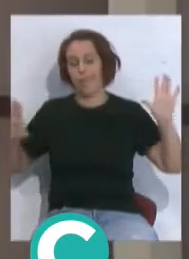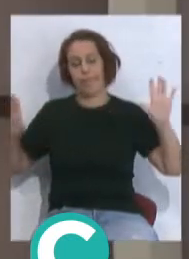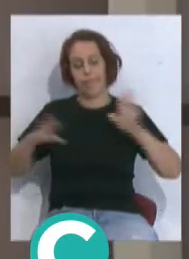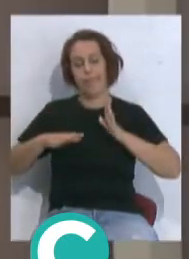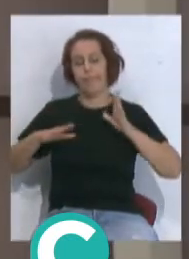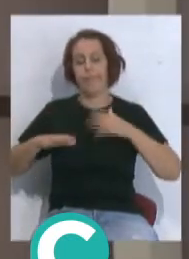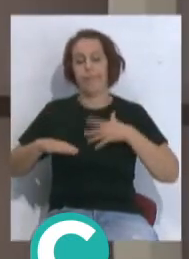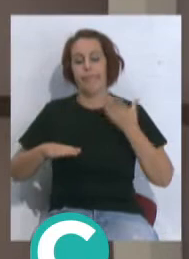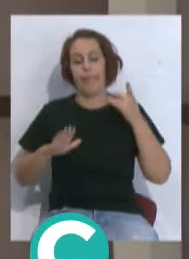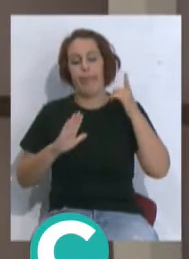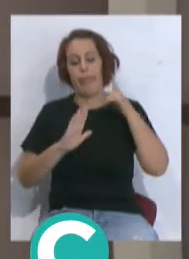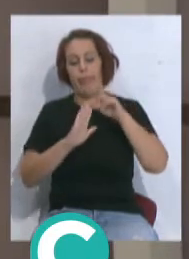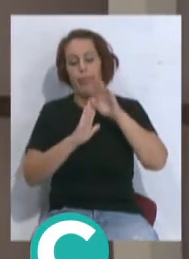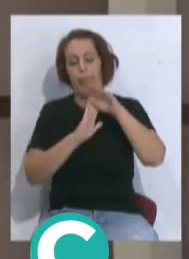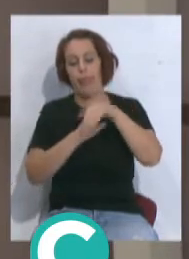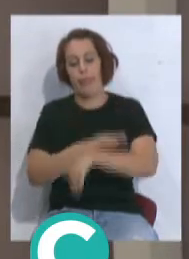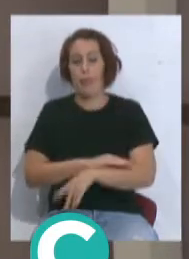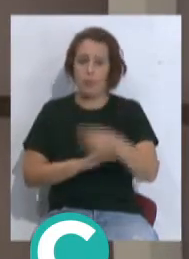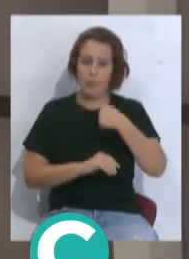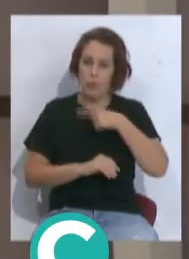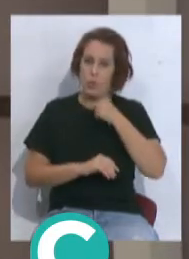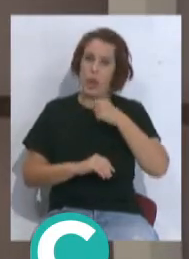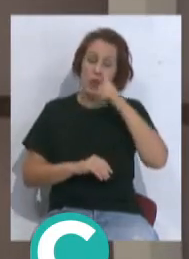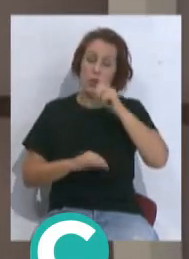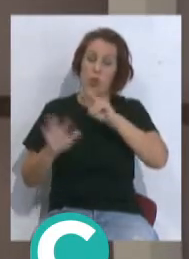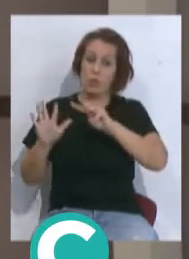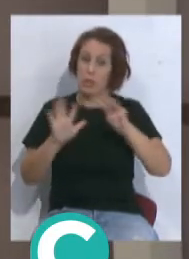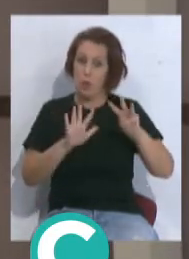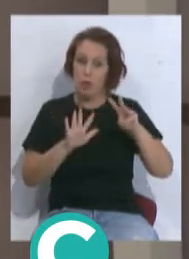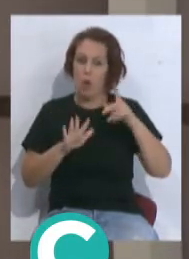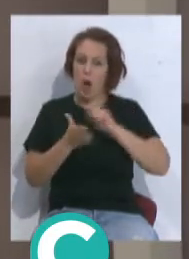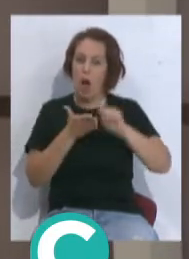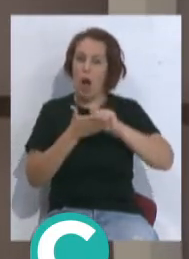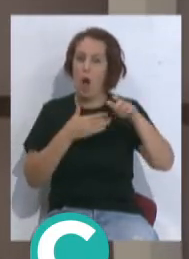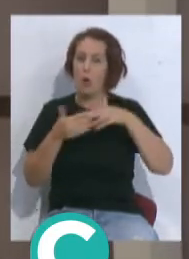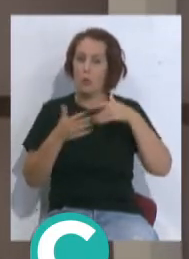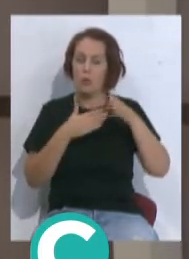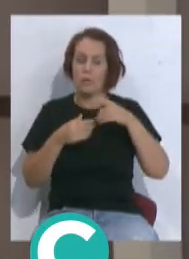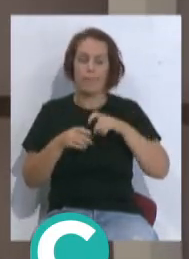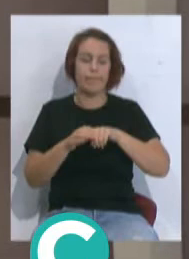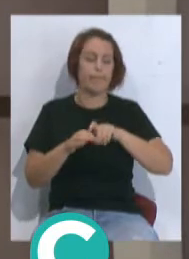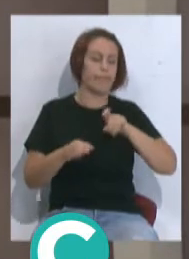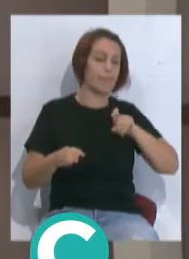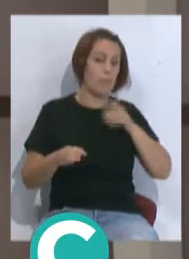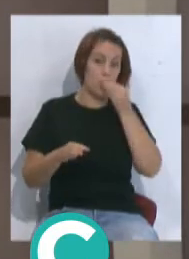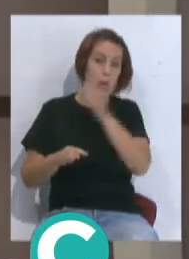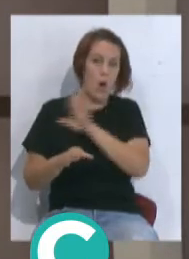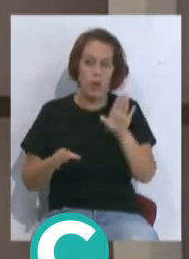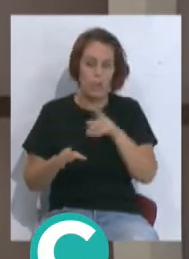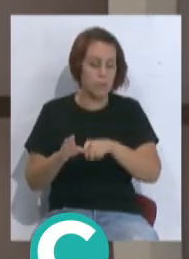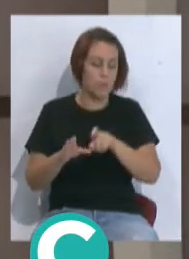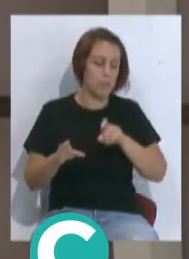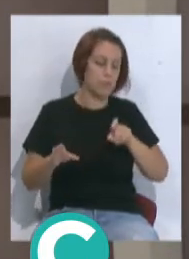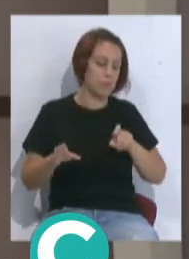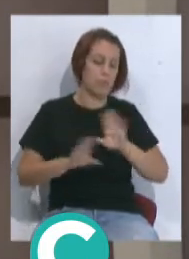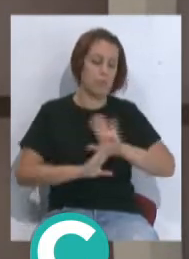el concurso ya deja de ser el año. A nosotros que nos gusta tanto esto, en el año 88 dejaron de salir los grandes autores, los mejores autores que había en ese momento dejaron de salir,